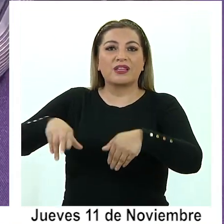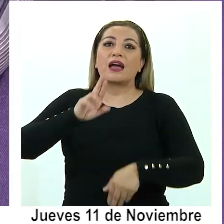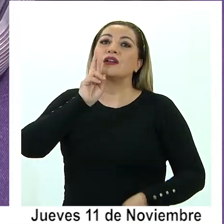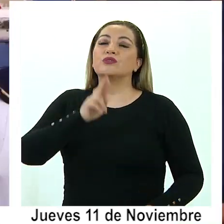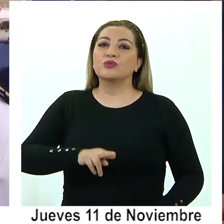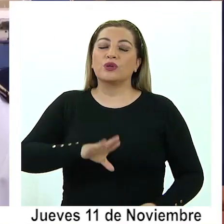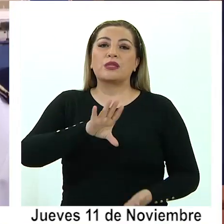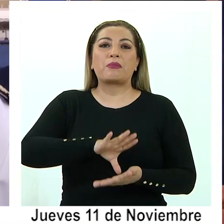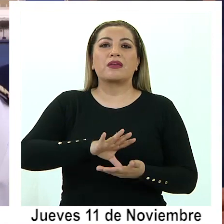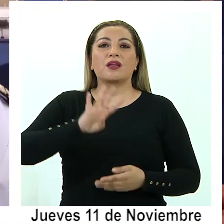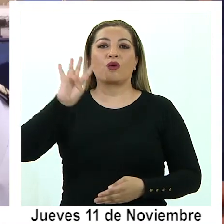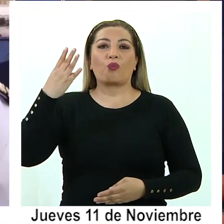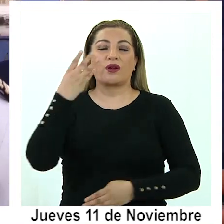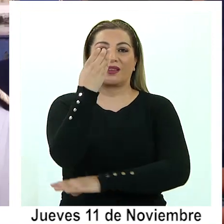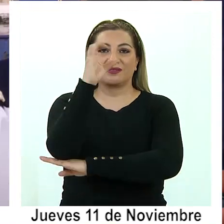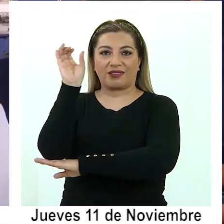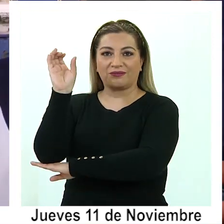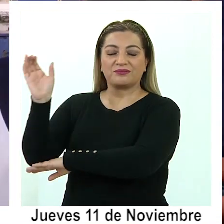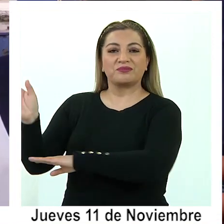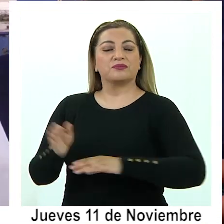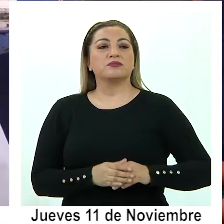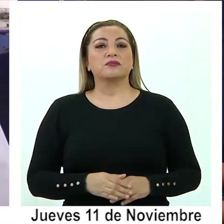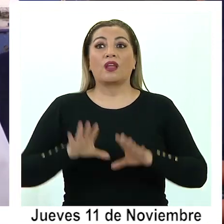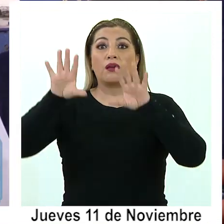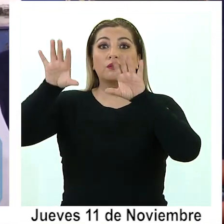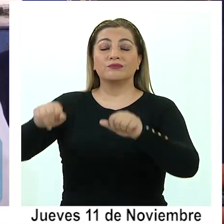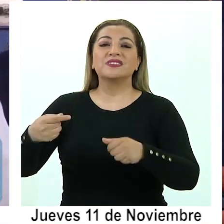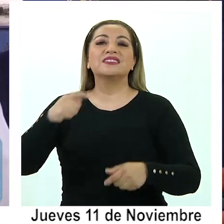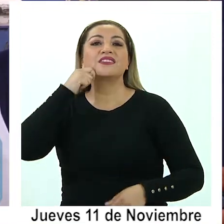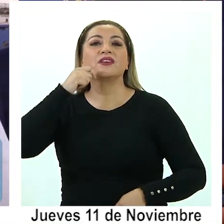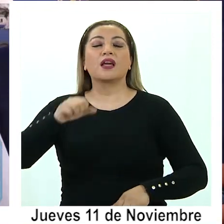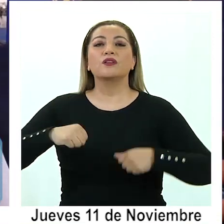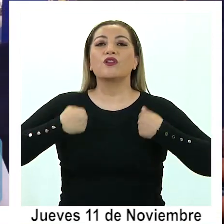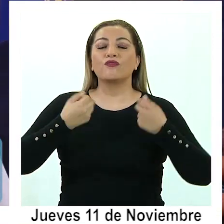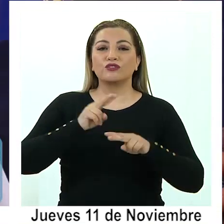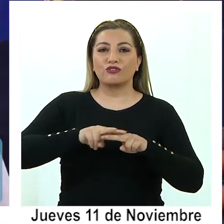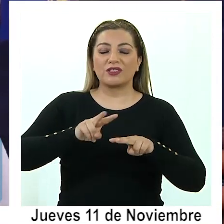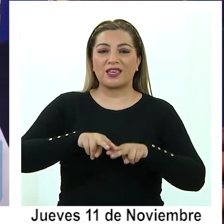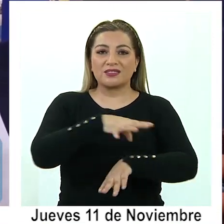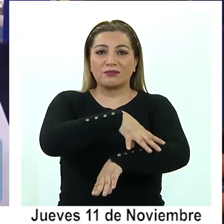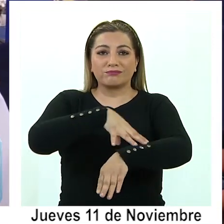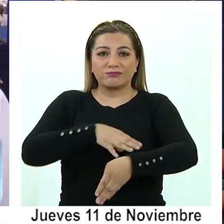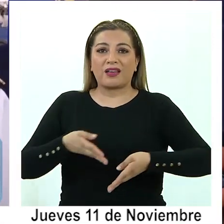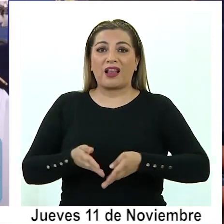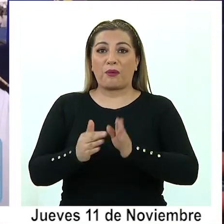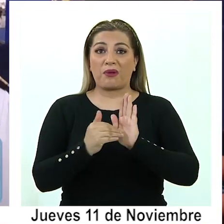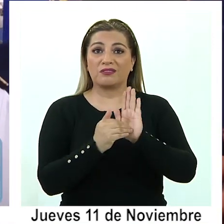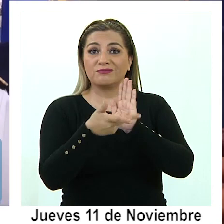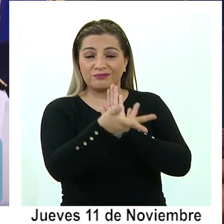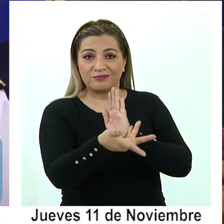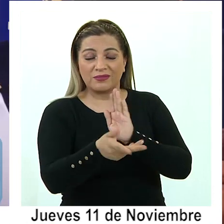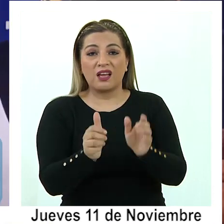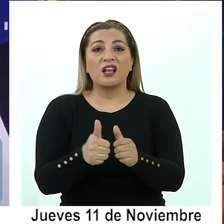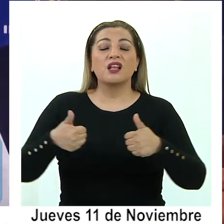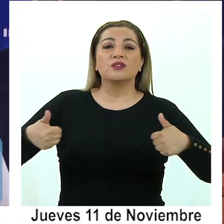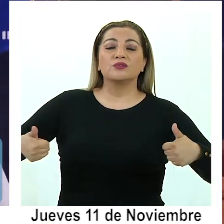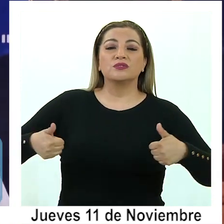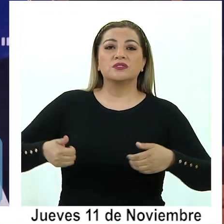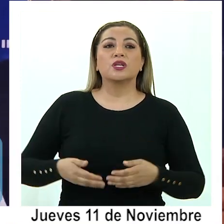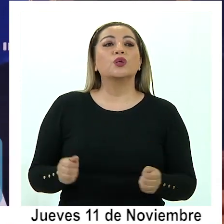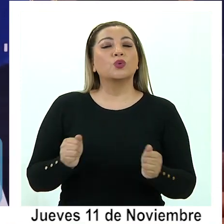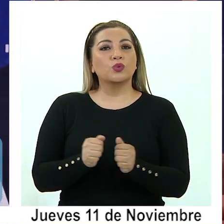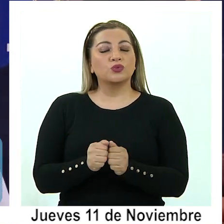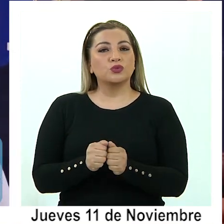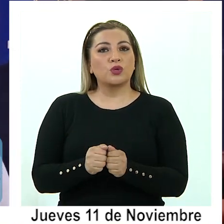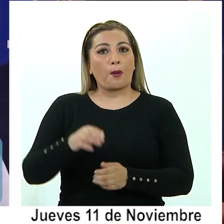cuarta región. Esta captura es una muestra más del esfuerzo que realiza permanentemente la Armada a través de la Autoridad Marítima y la Policía Marítima